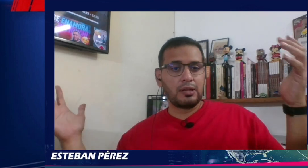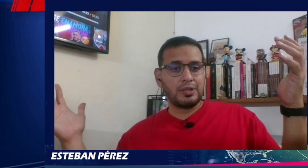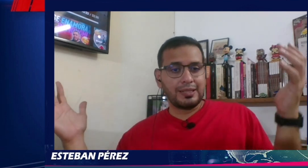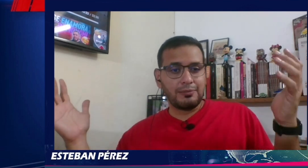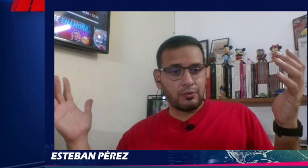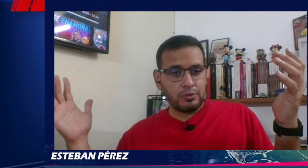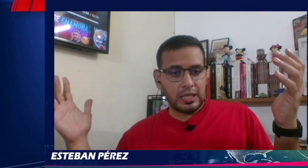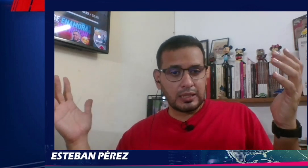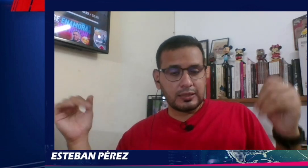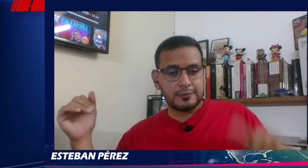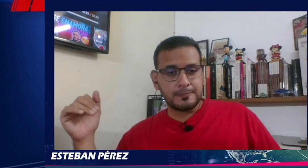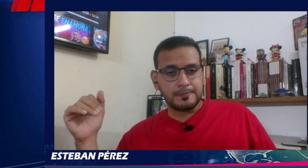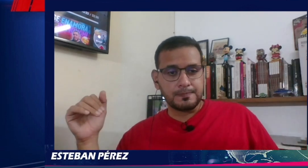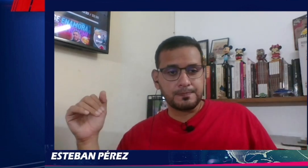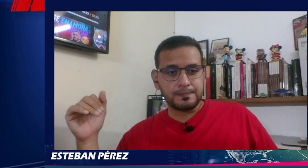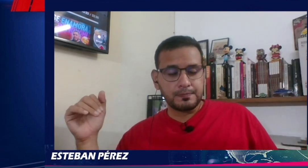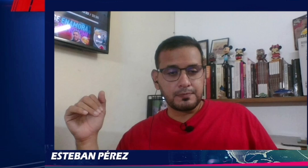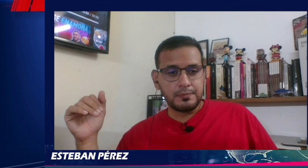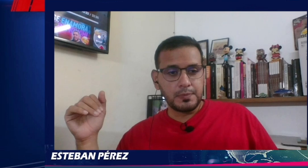se dejaron de hacer vacunas,